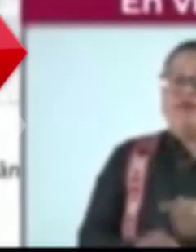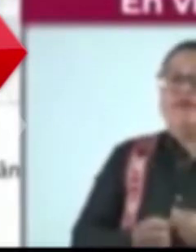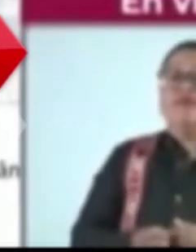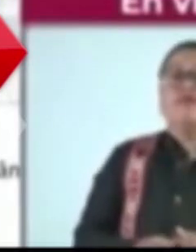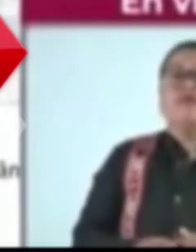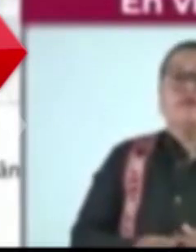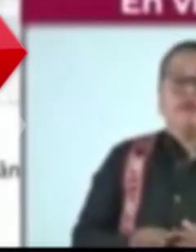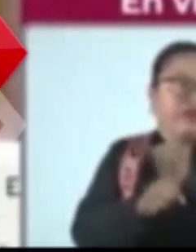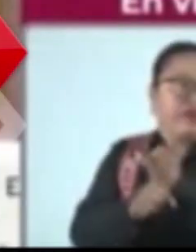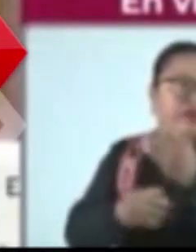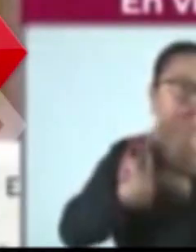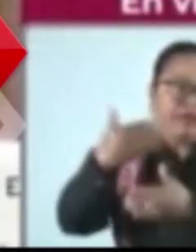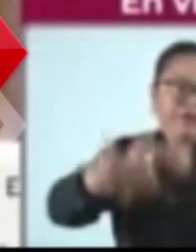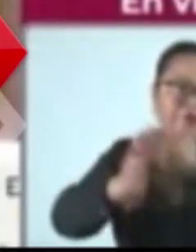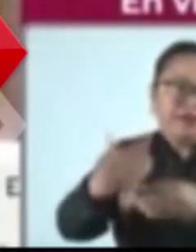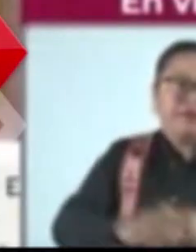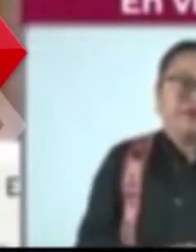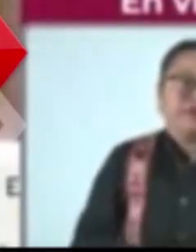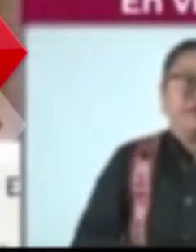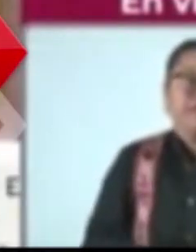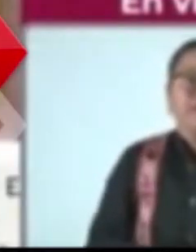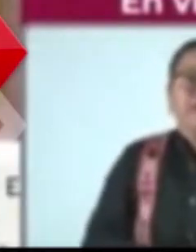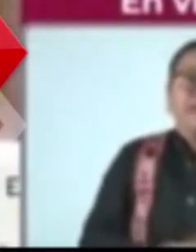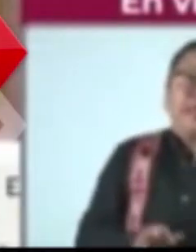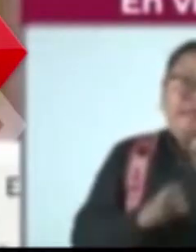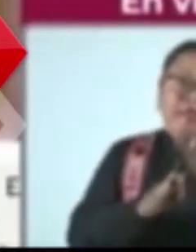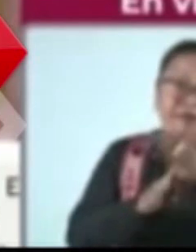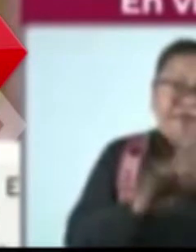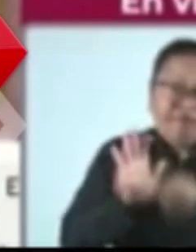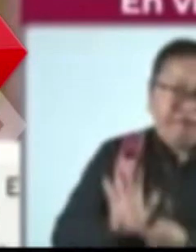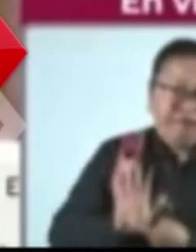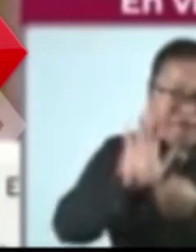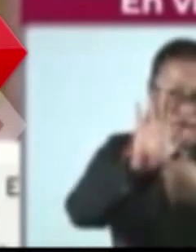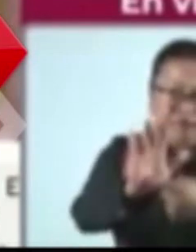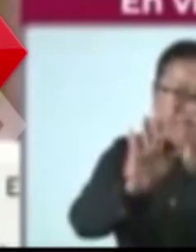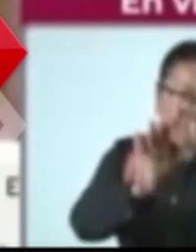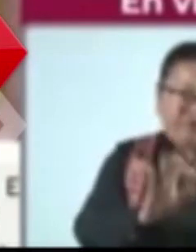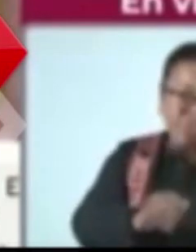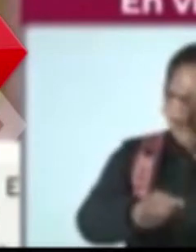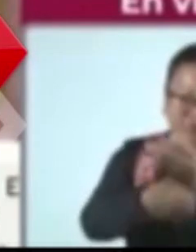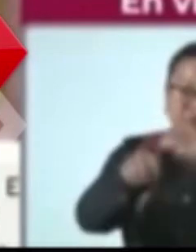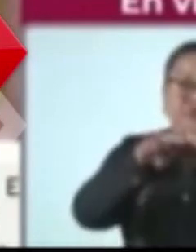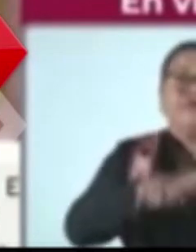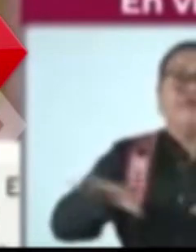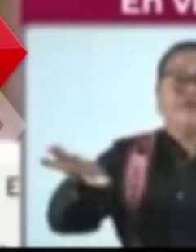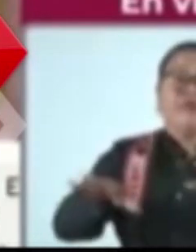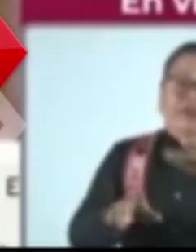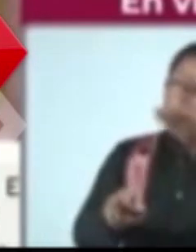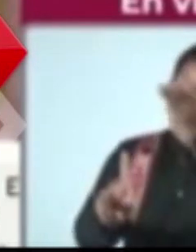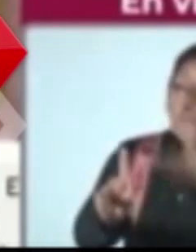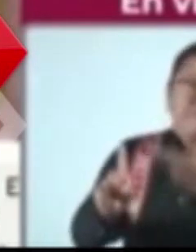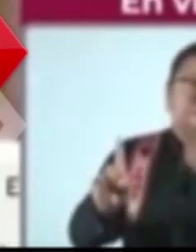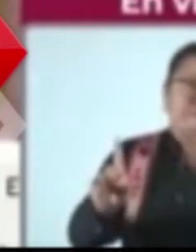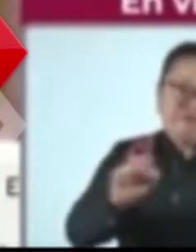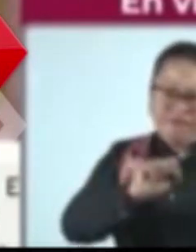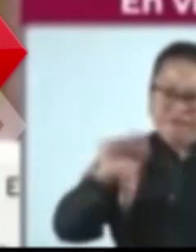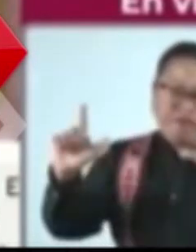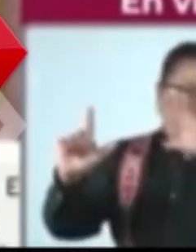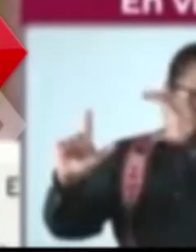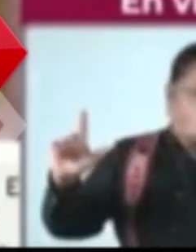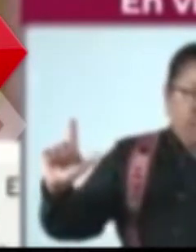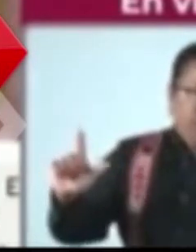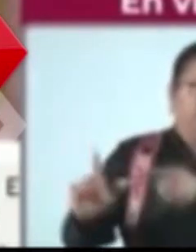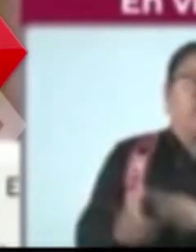de feminicidio, es decir, la mató, pero además todo indica que este mismo responsable, bueno, pues la llevó a un predio de